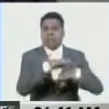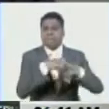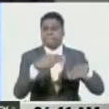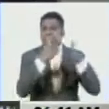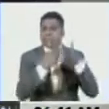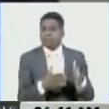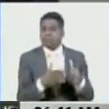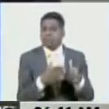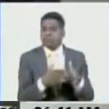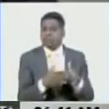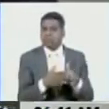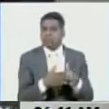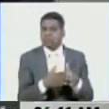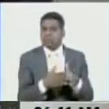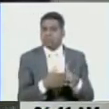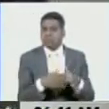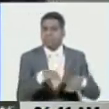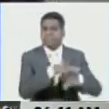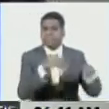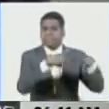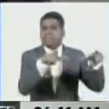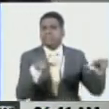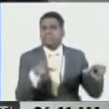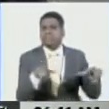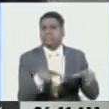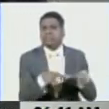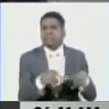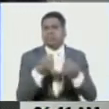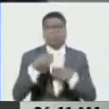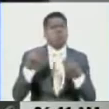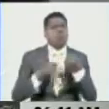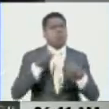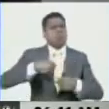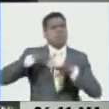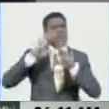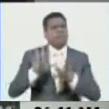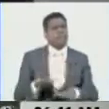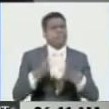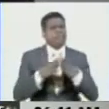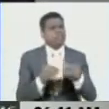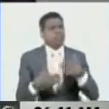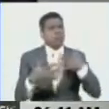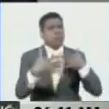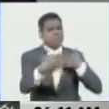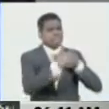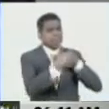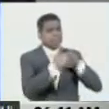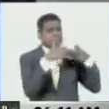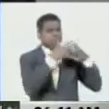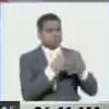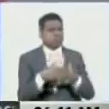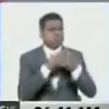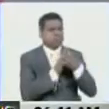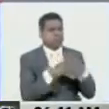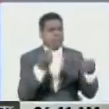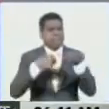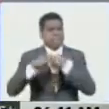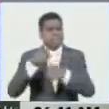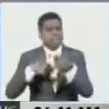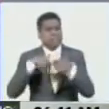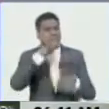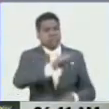que son directos y otros indirectos. ¿Cómo se frena, cómo realmente está el imperialismo acechando a Venezuela desde el punto de vista comercial? Yo diría